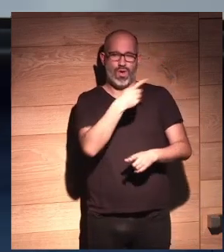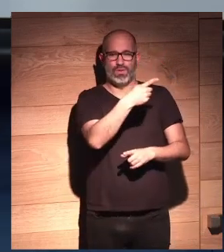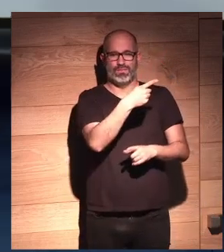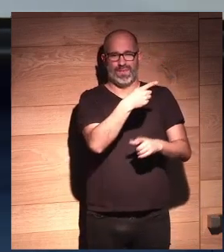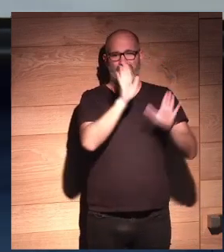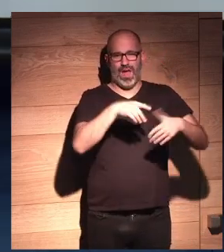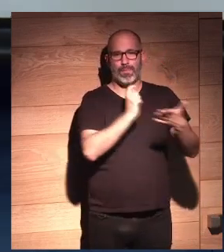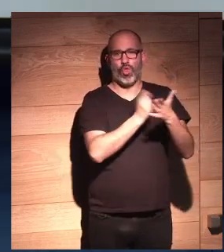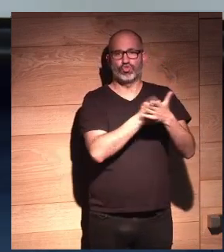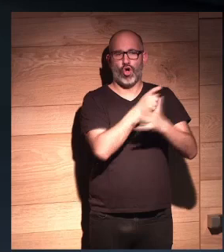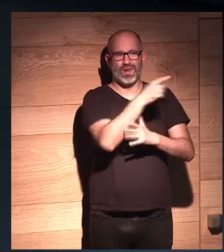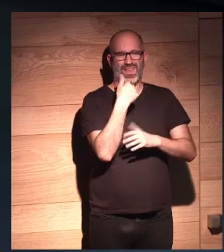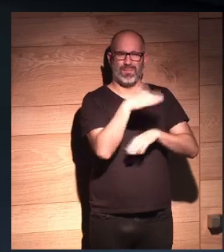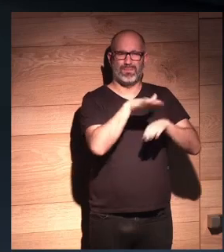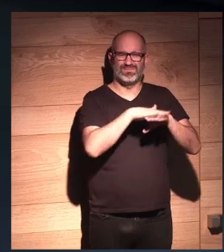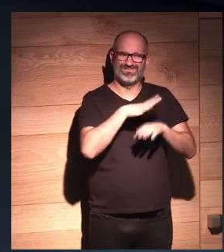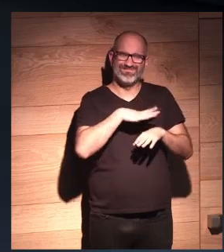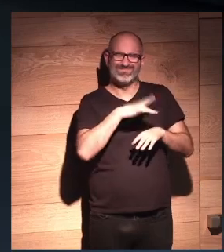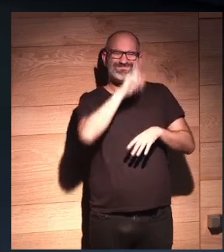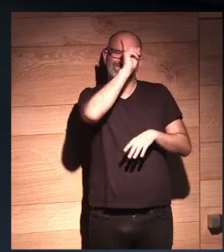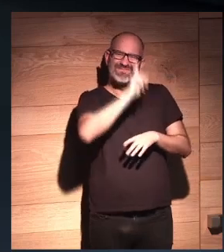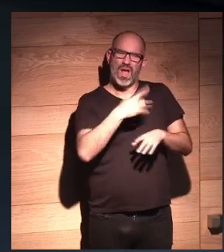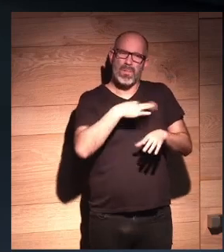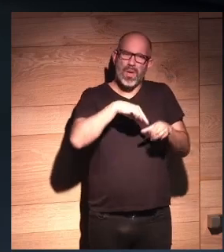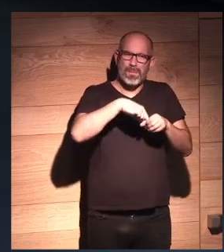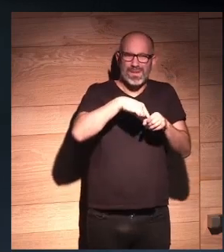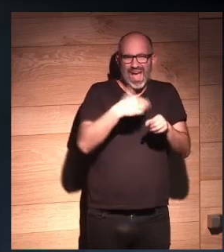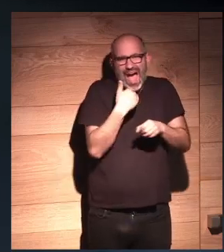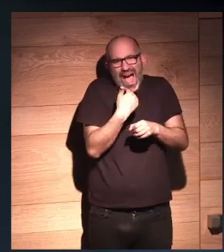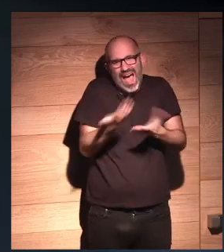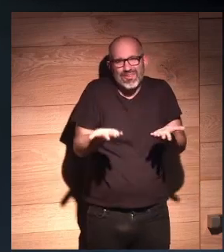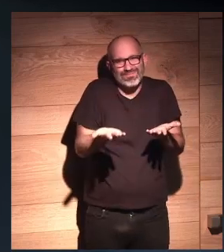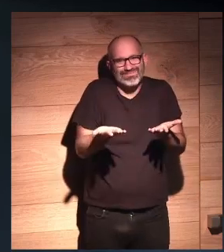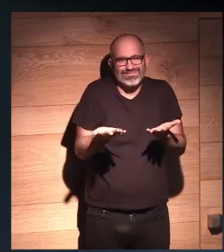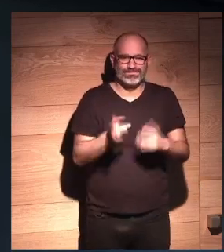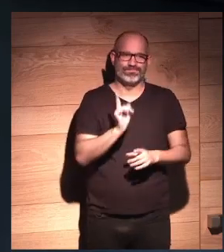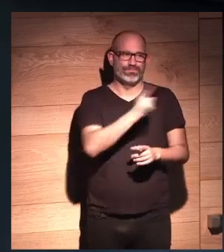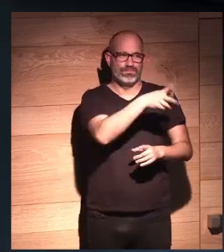llama Juanma, el director de producción. Oye, no sé si hay un puestecito. No, Hugo,